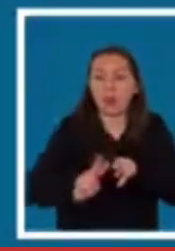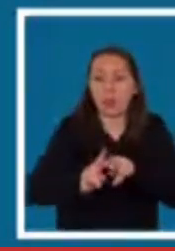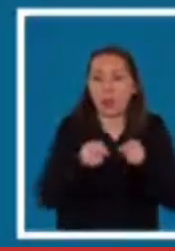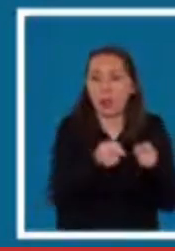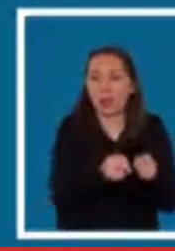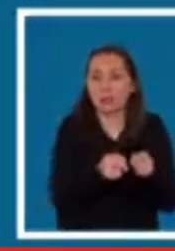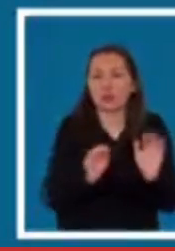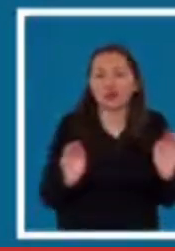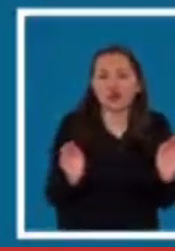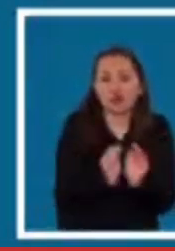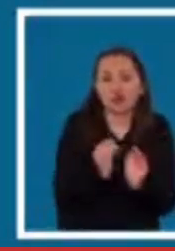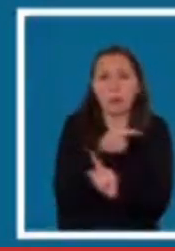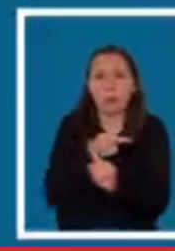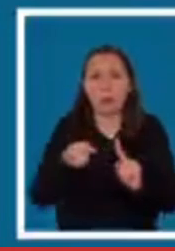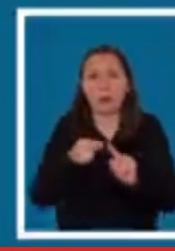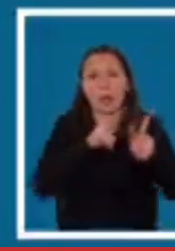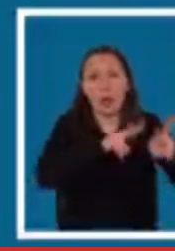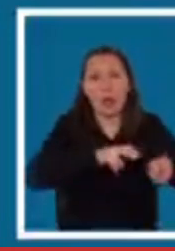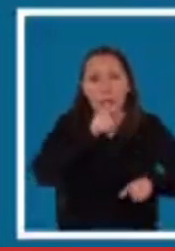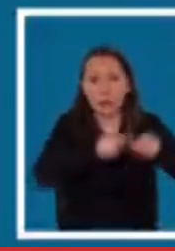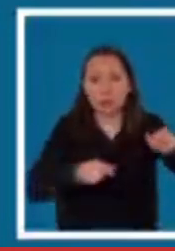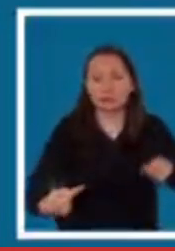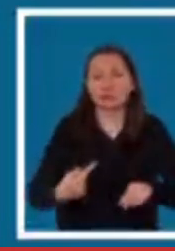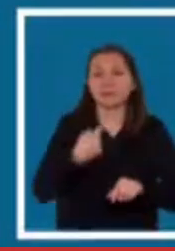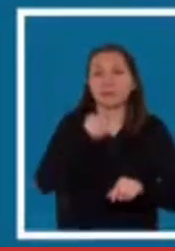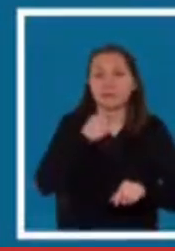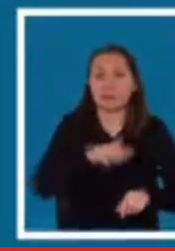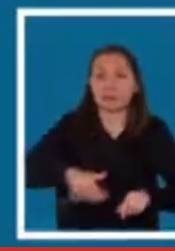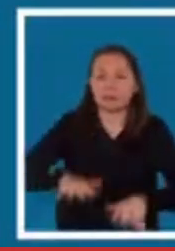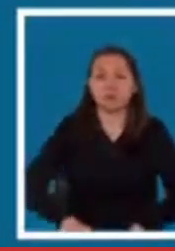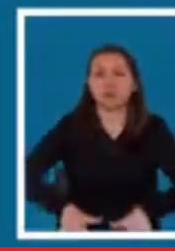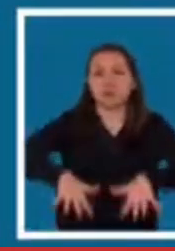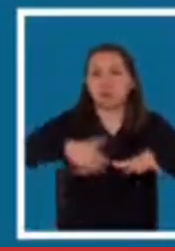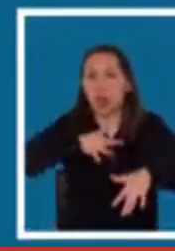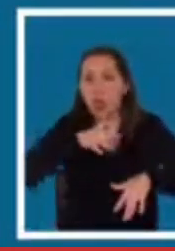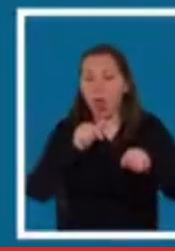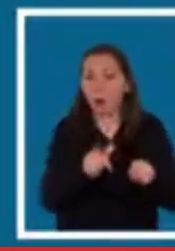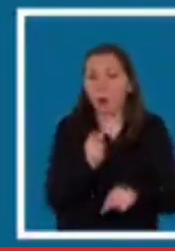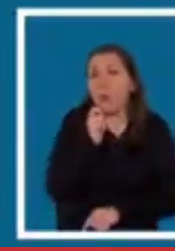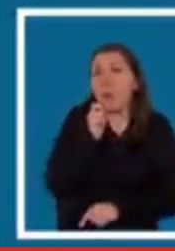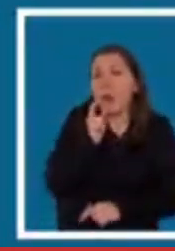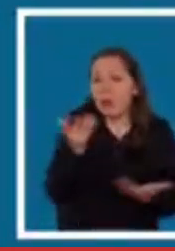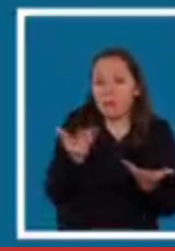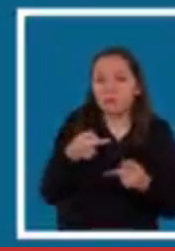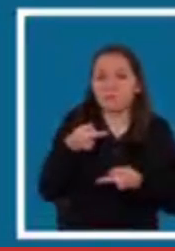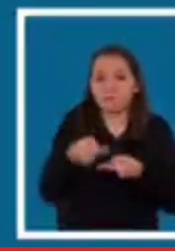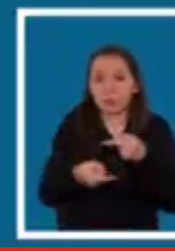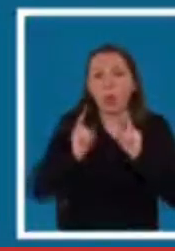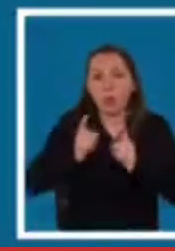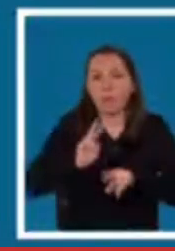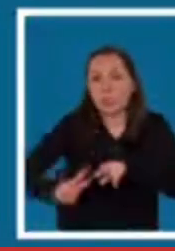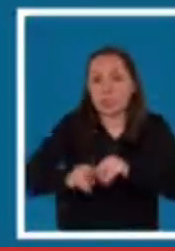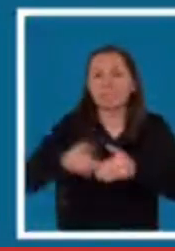los pequeños y medianos agricultores que se vieron afectados por estas inundaciones Cuál es el proceso que ellos deben